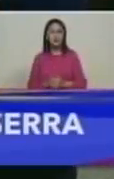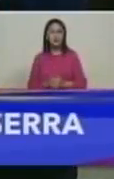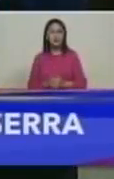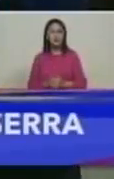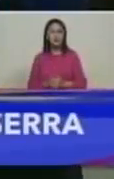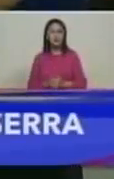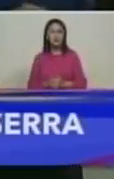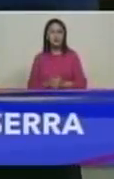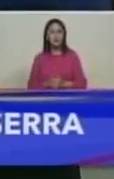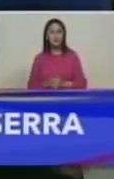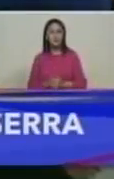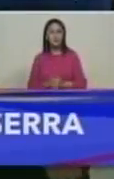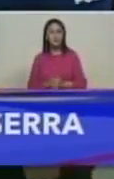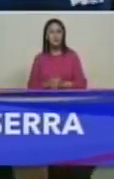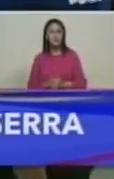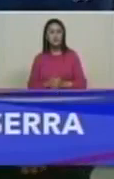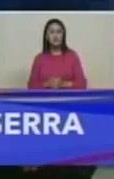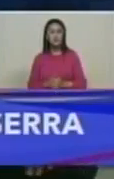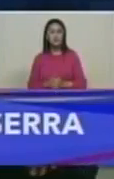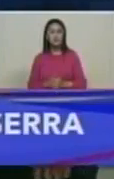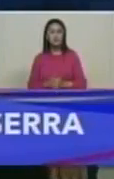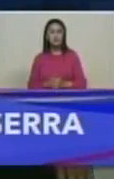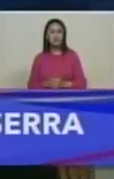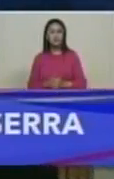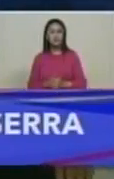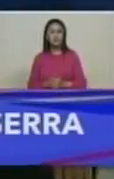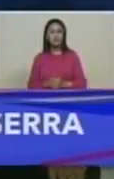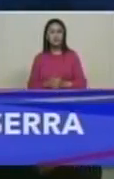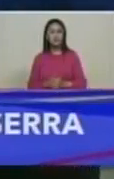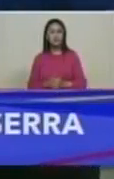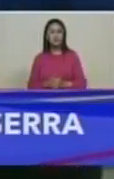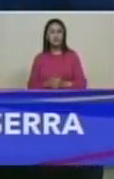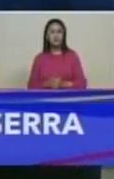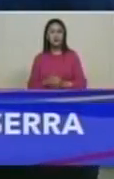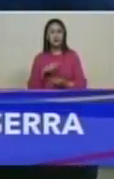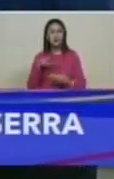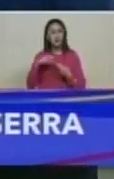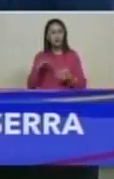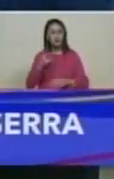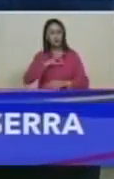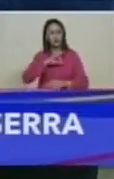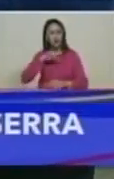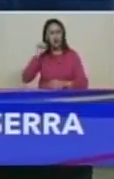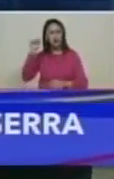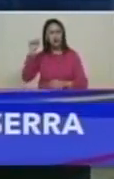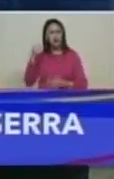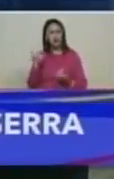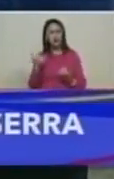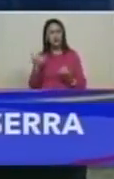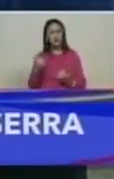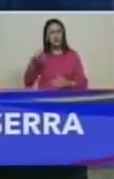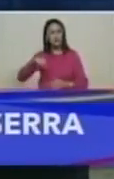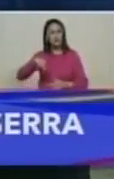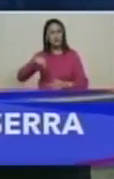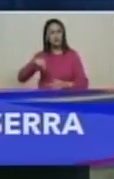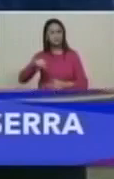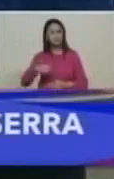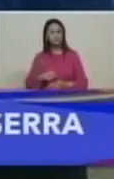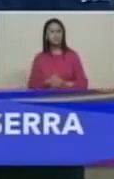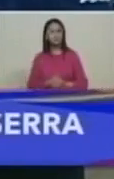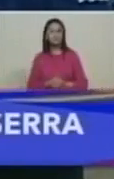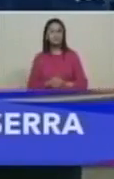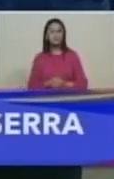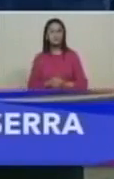Maduro. Sí, buenas tardes, presidente. Un saludo revolucionario y socialista desde aquí, desde la ciudad socialista. Y